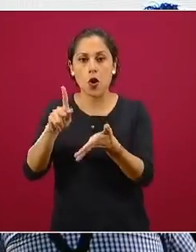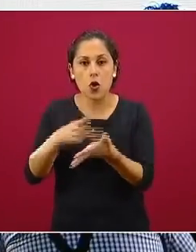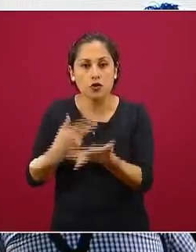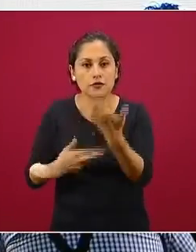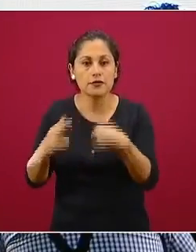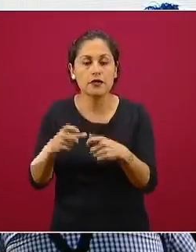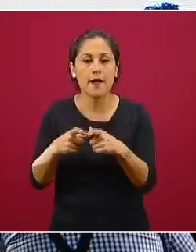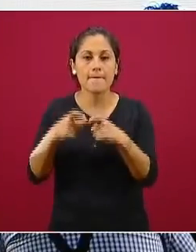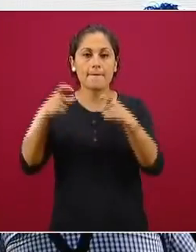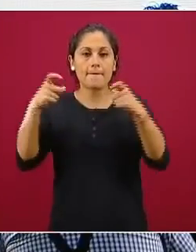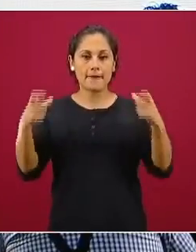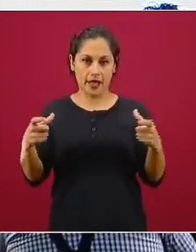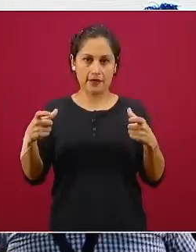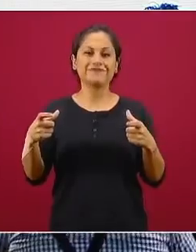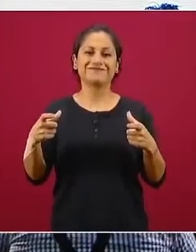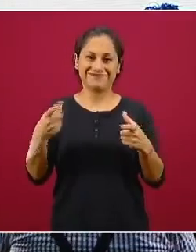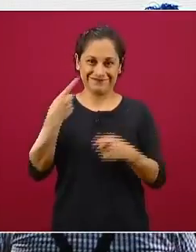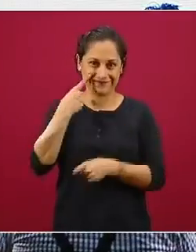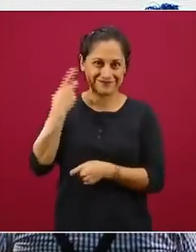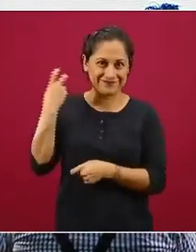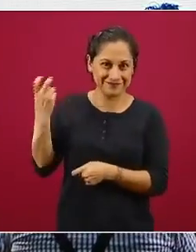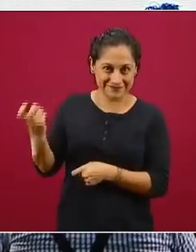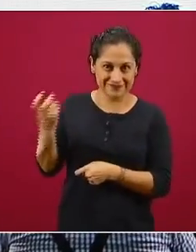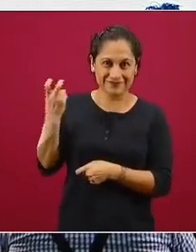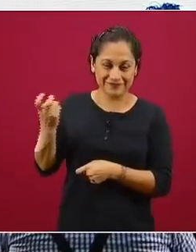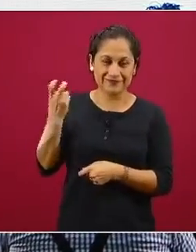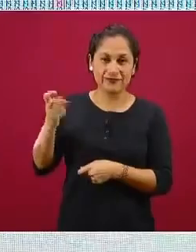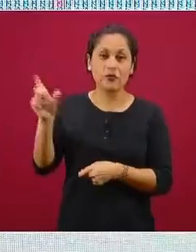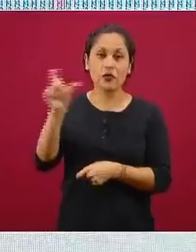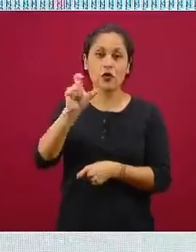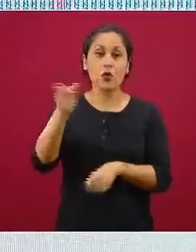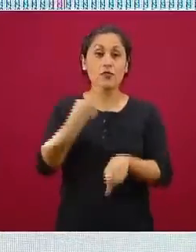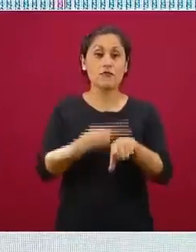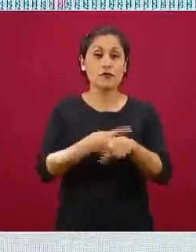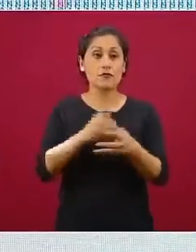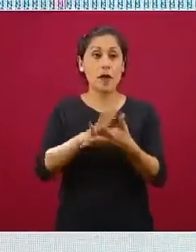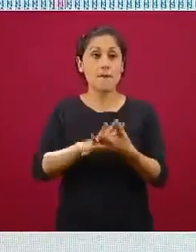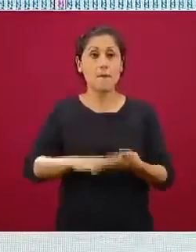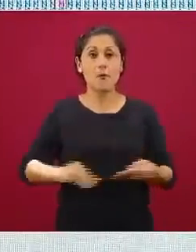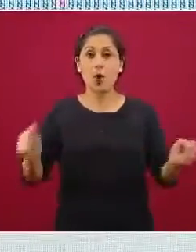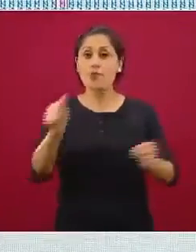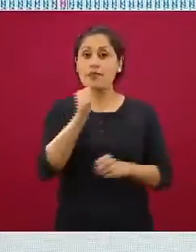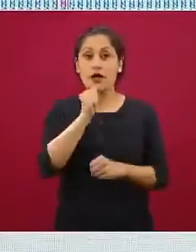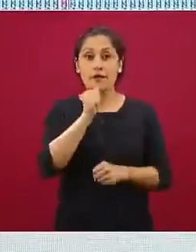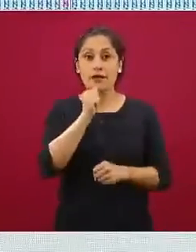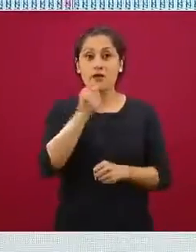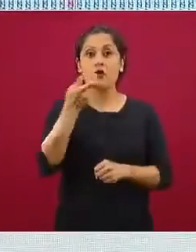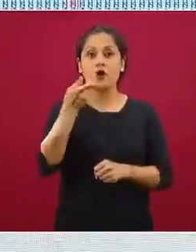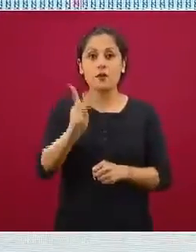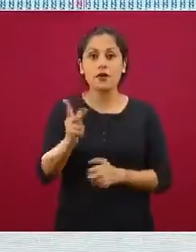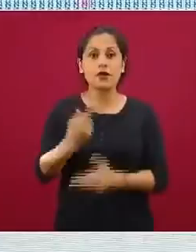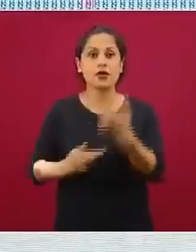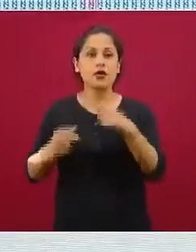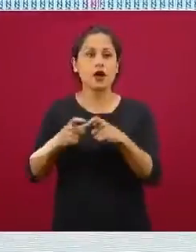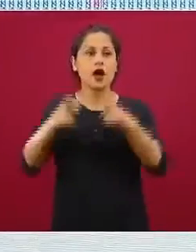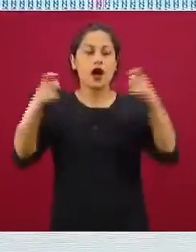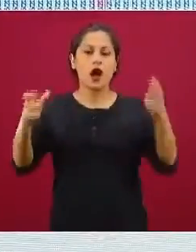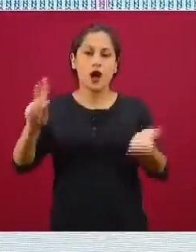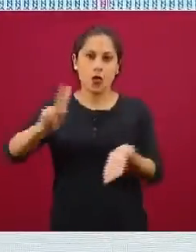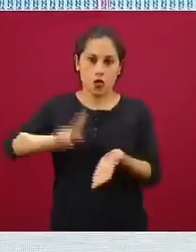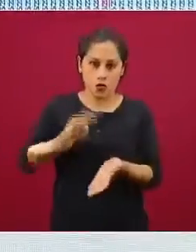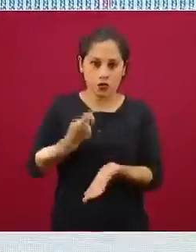no termina una fase epidémica y vuelve a repuntar, y a eso se llama rebrote. Eso es lo que está ocurriendo.